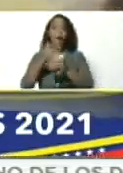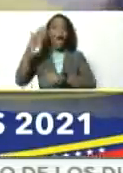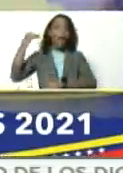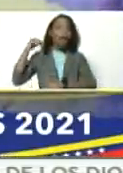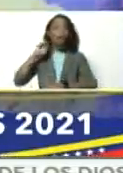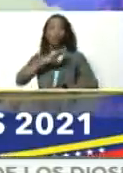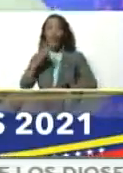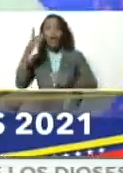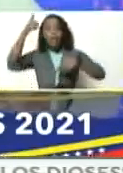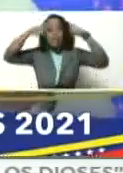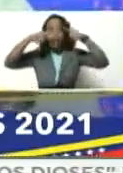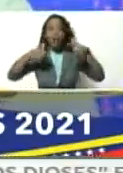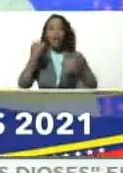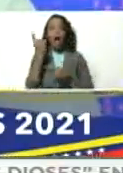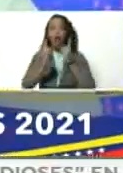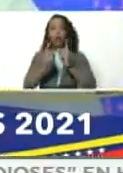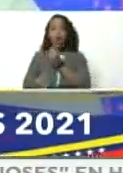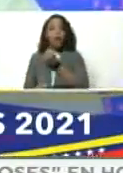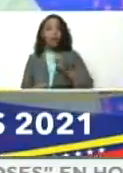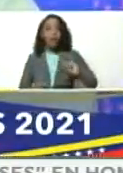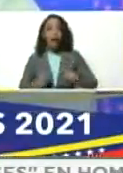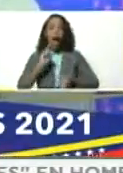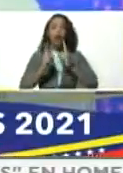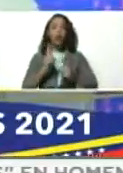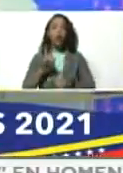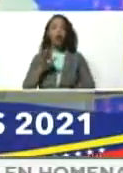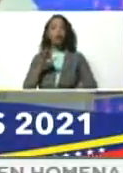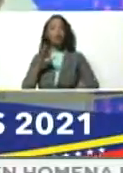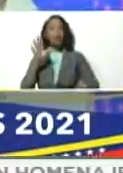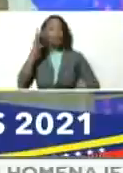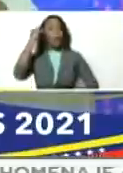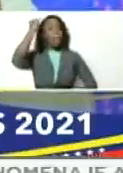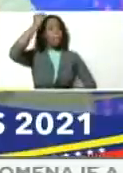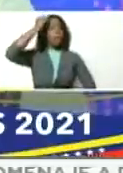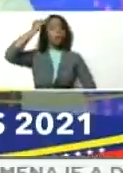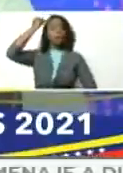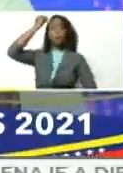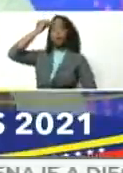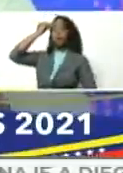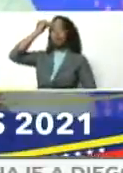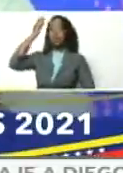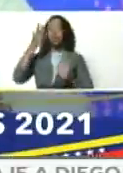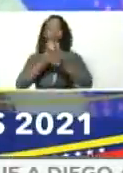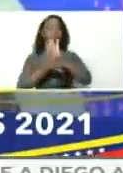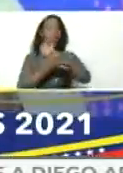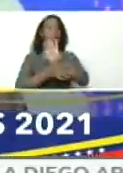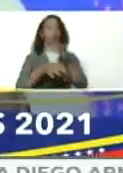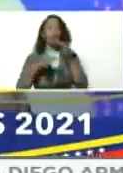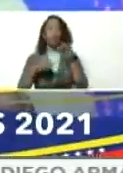y por la izquierda salen algunos exquisitos pensadores del caviar,